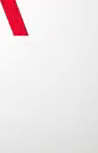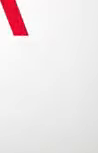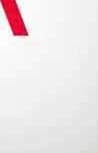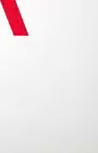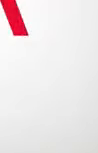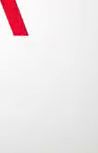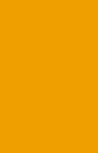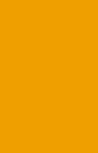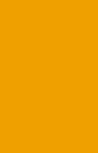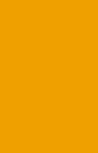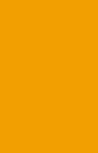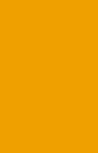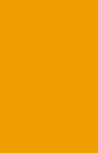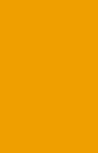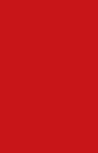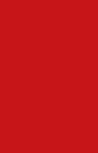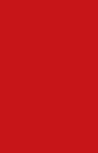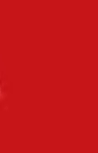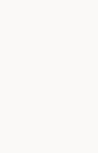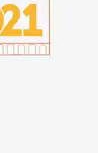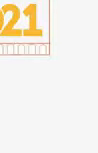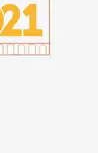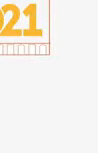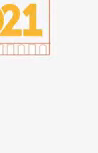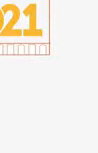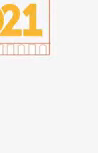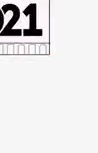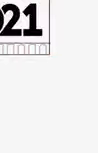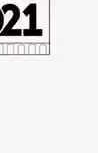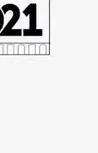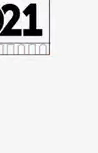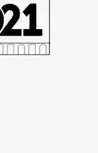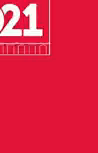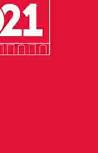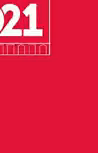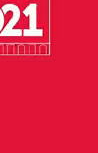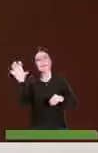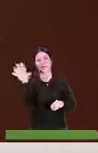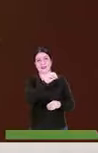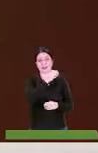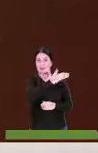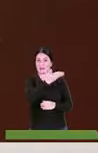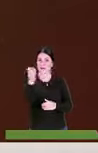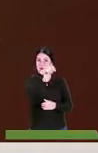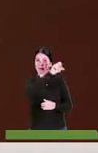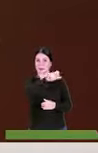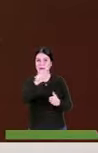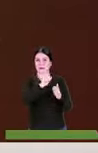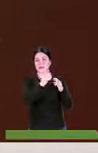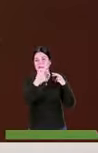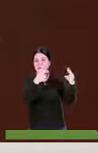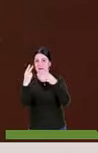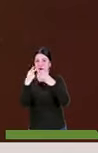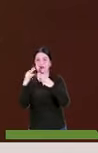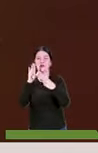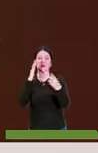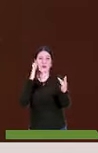No te preocupes. Buenos días para todos los ciudadanos que hasta ahora se conectan a la rendición de cuentas del sector